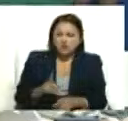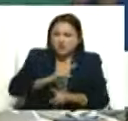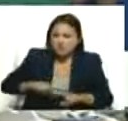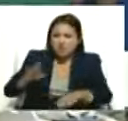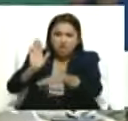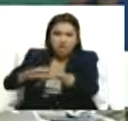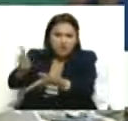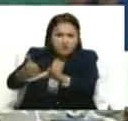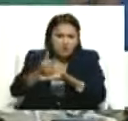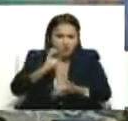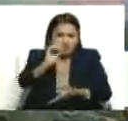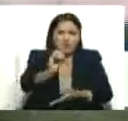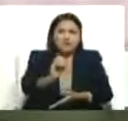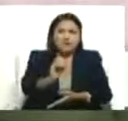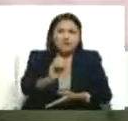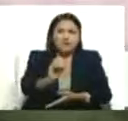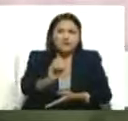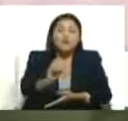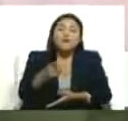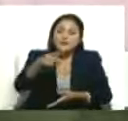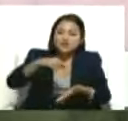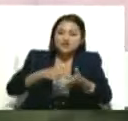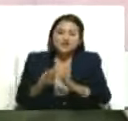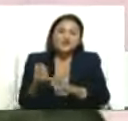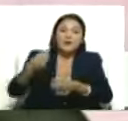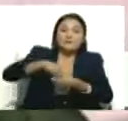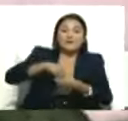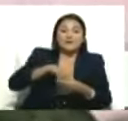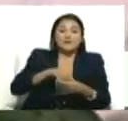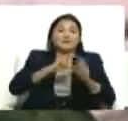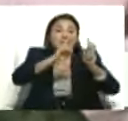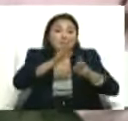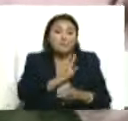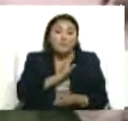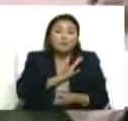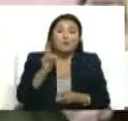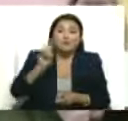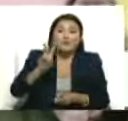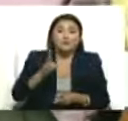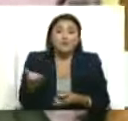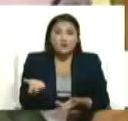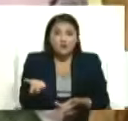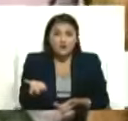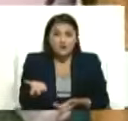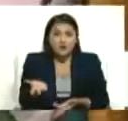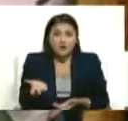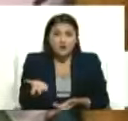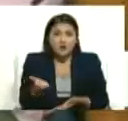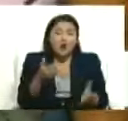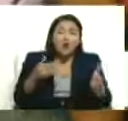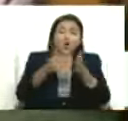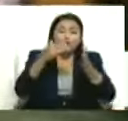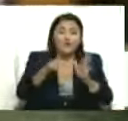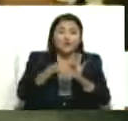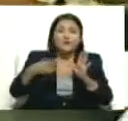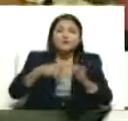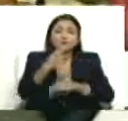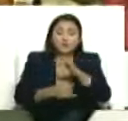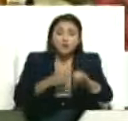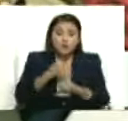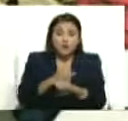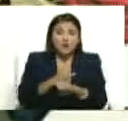la ha llamado. Es una intromisión. Intromisión que viola el derecho internacional. Pero más triste